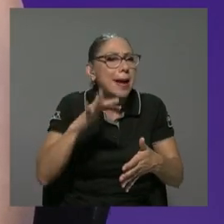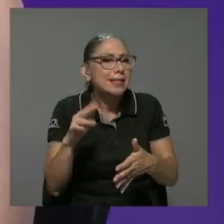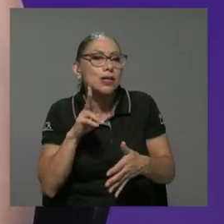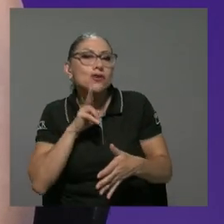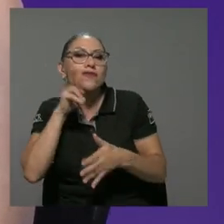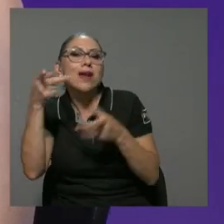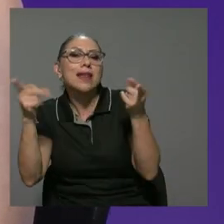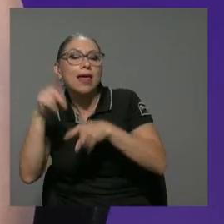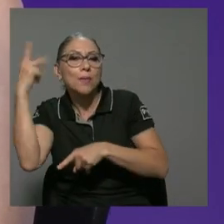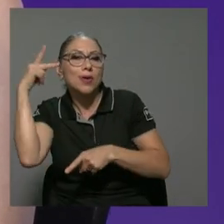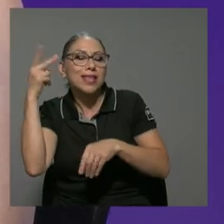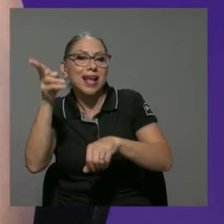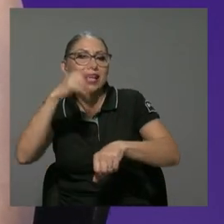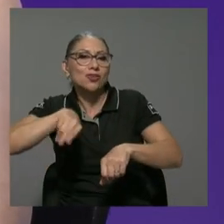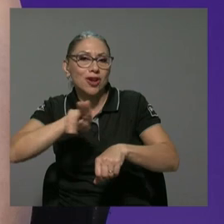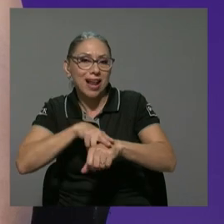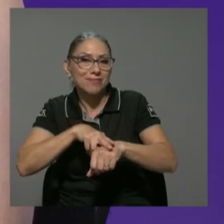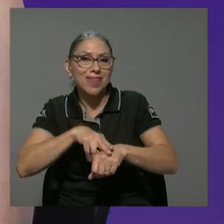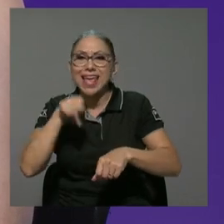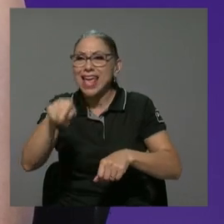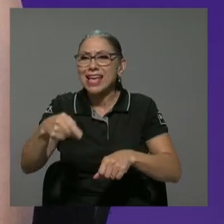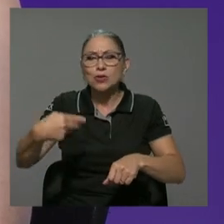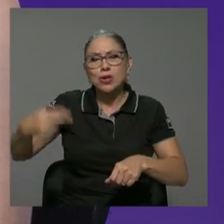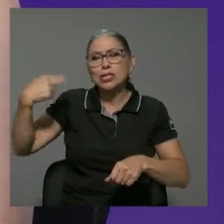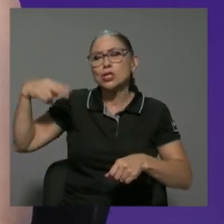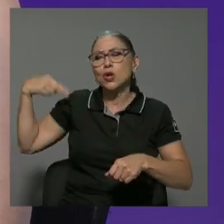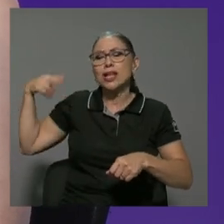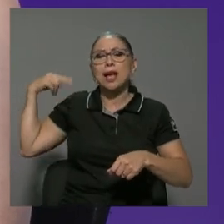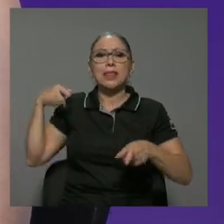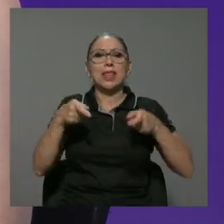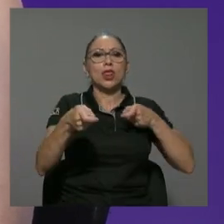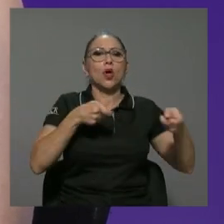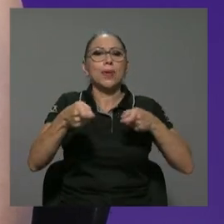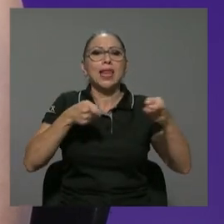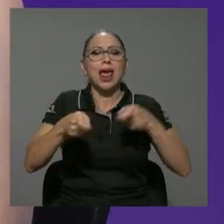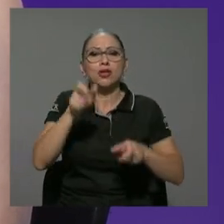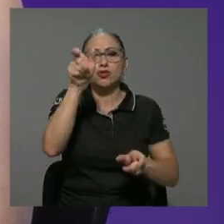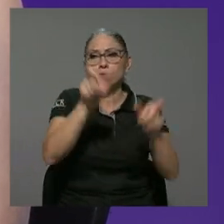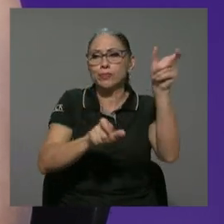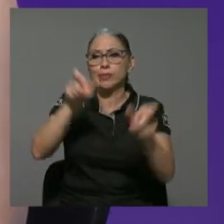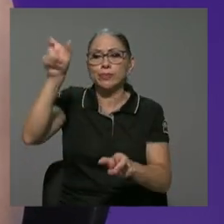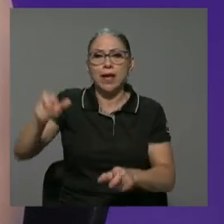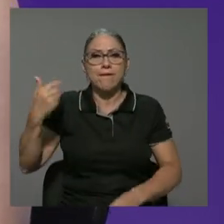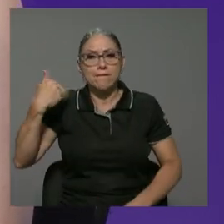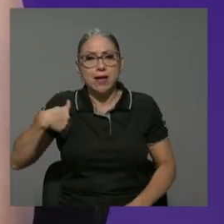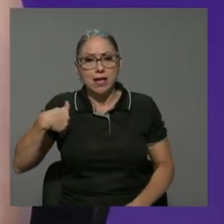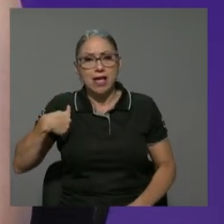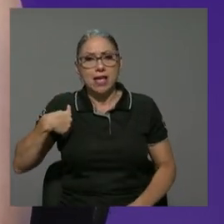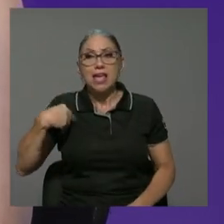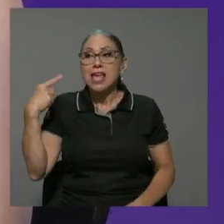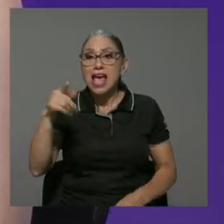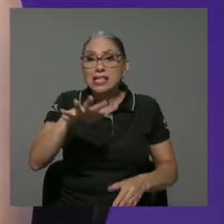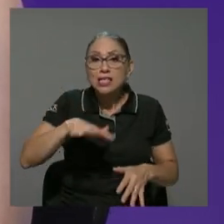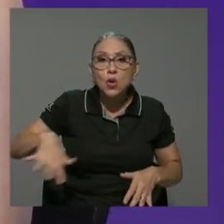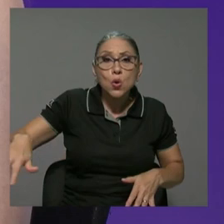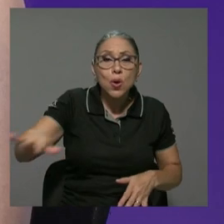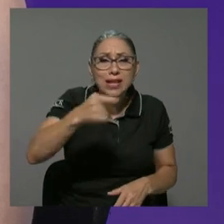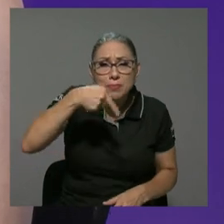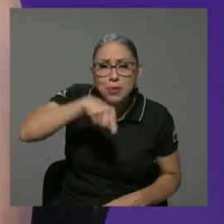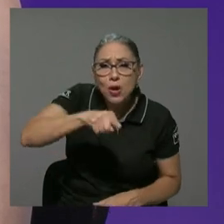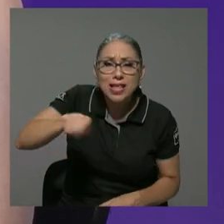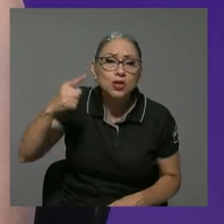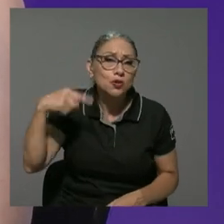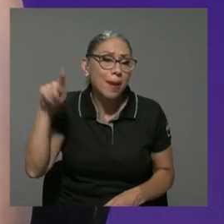han sido espacios históricamente dominados por figuras masculinas. Uh-huh. Y han sido espacios sumamente violentos para las mujeres, para las